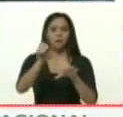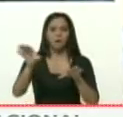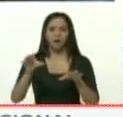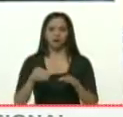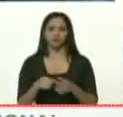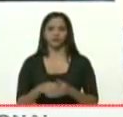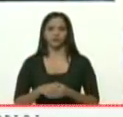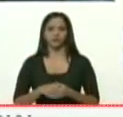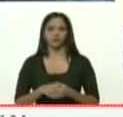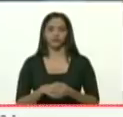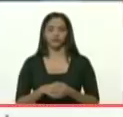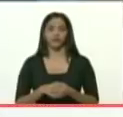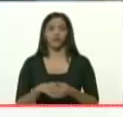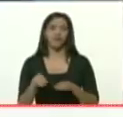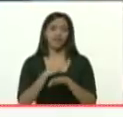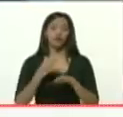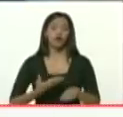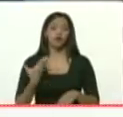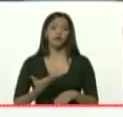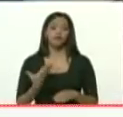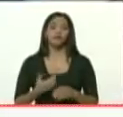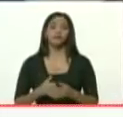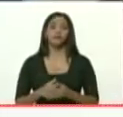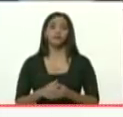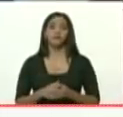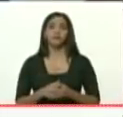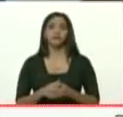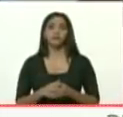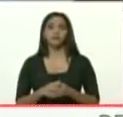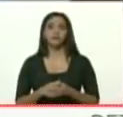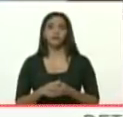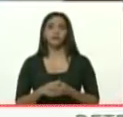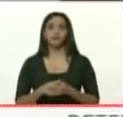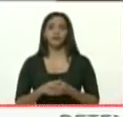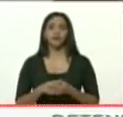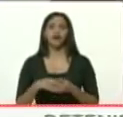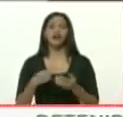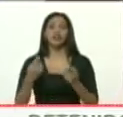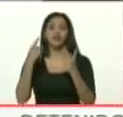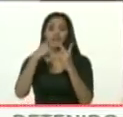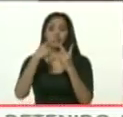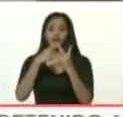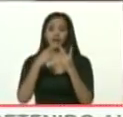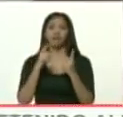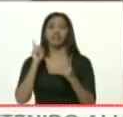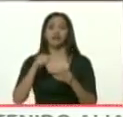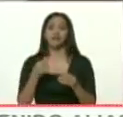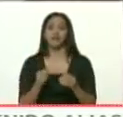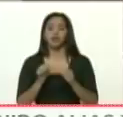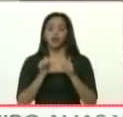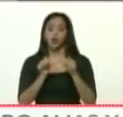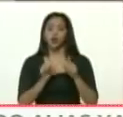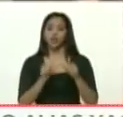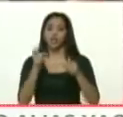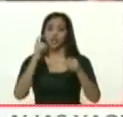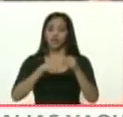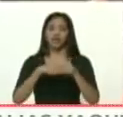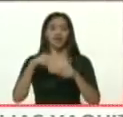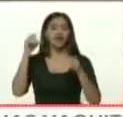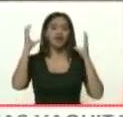Ministro, es importante porque también, además de la señal televisiva de BTV, también nos siguen a través de algunas frecuencias